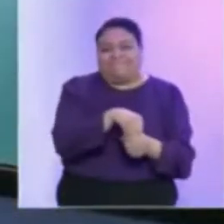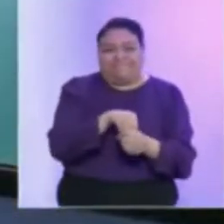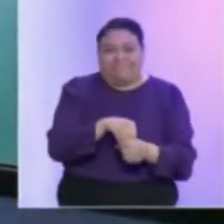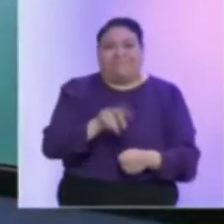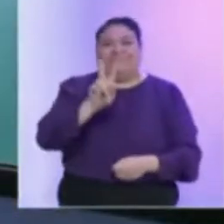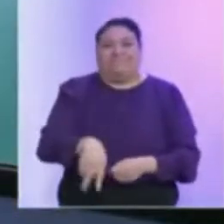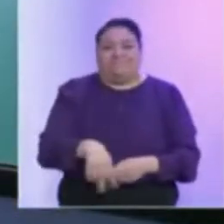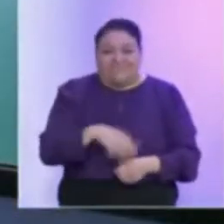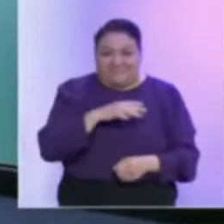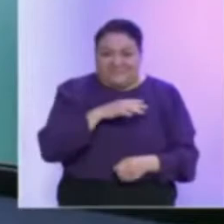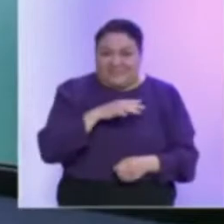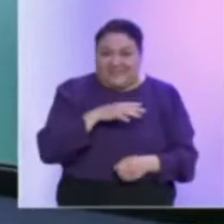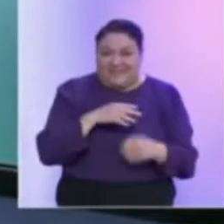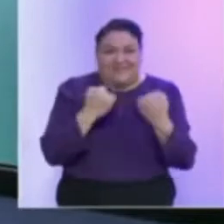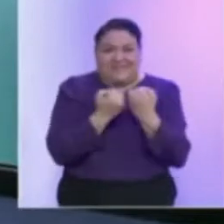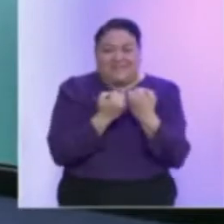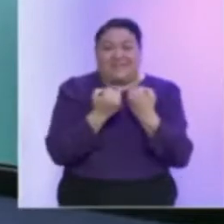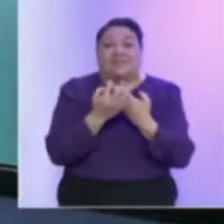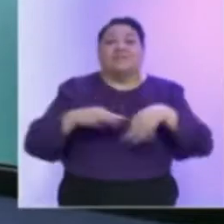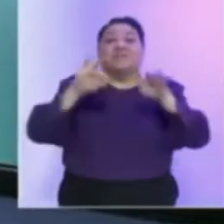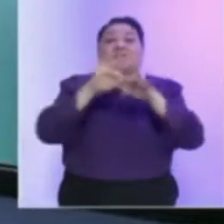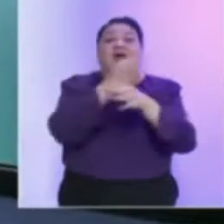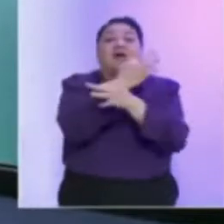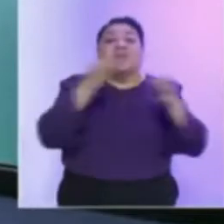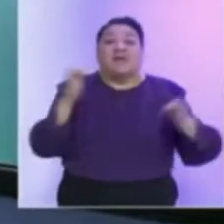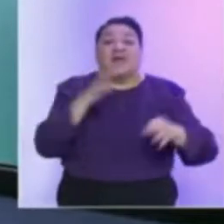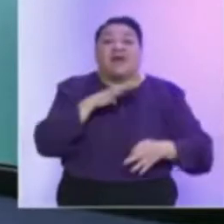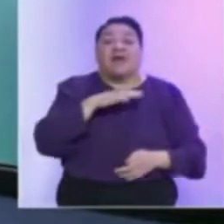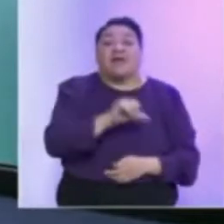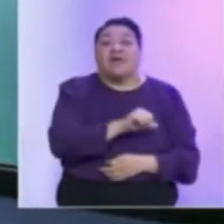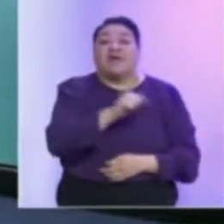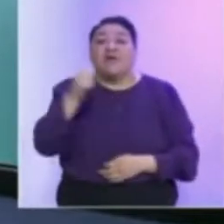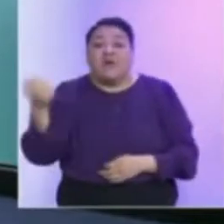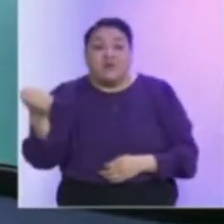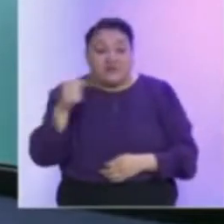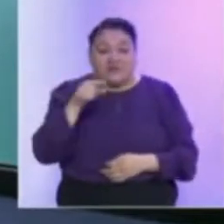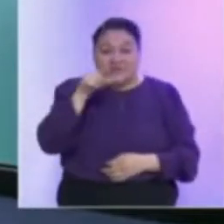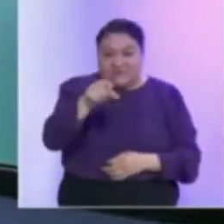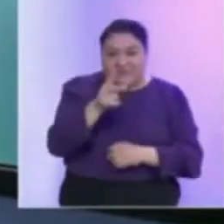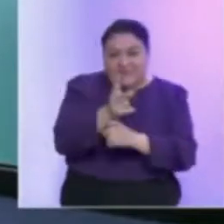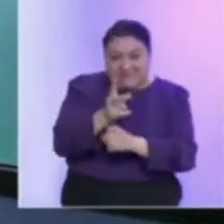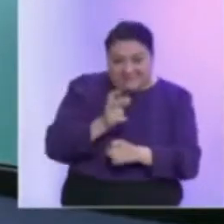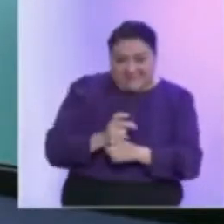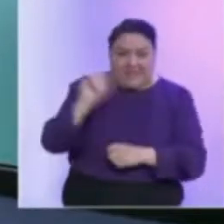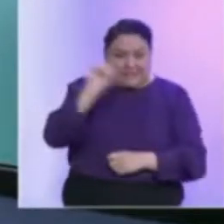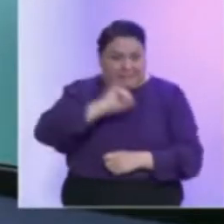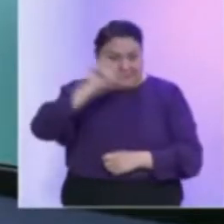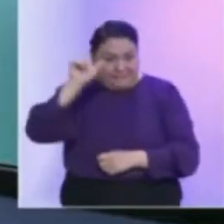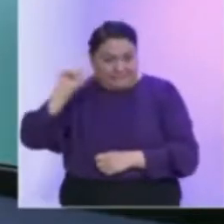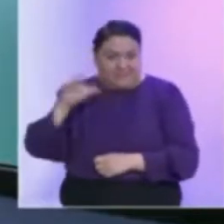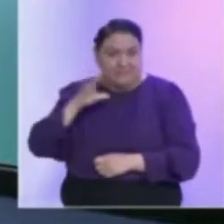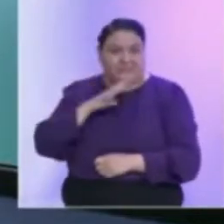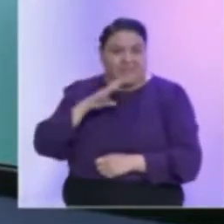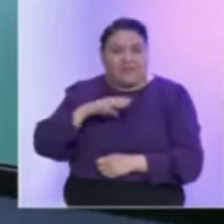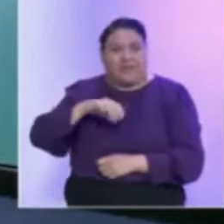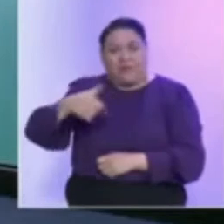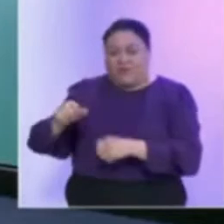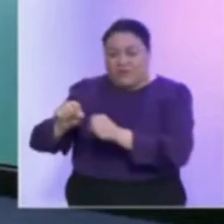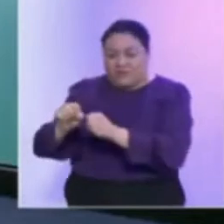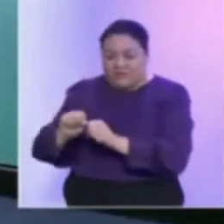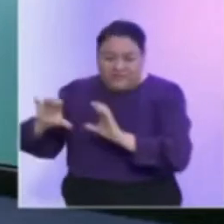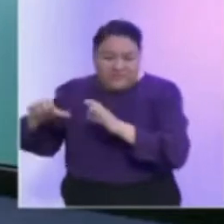por supuesto, de una, esto es importante también decirlo, hay otros invitados especiales de orden internacional que tienen una